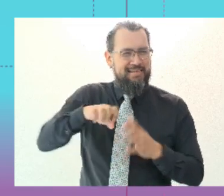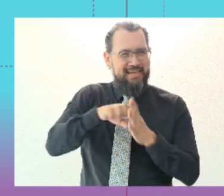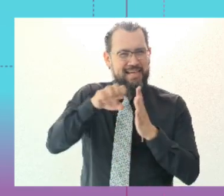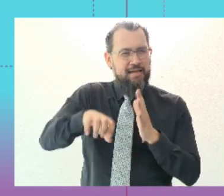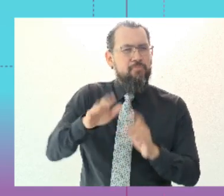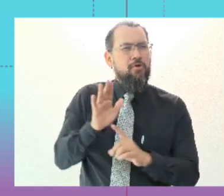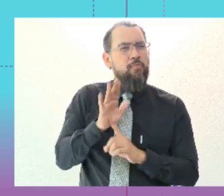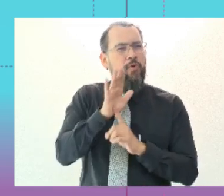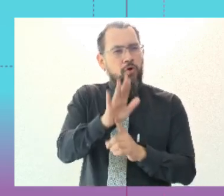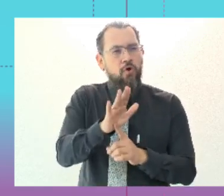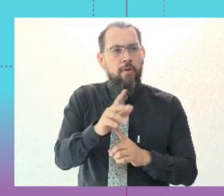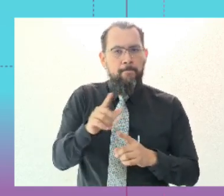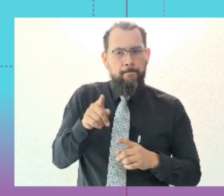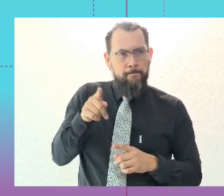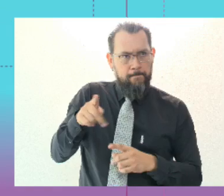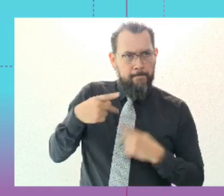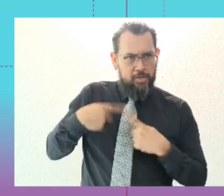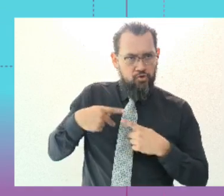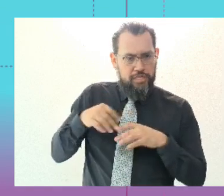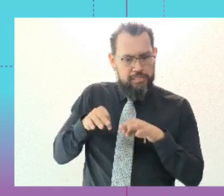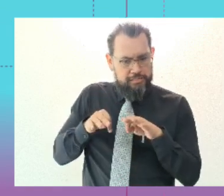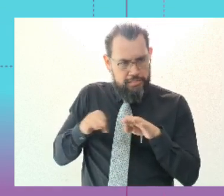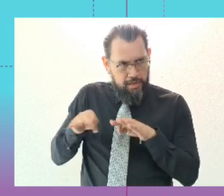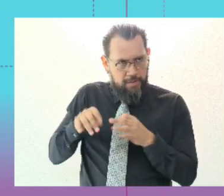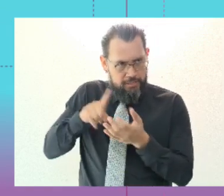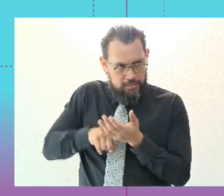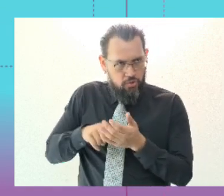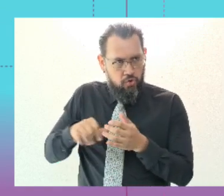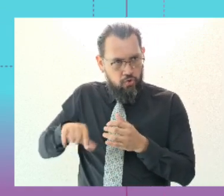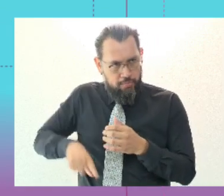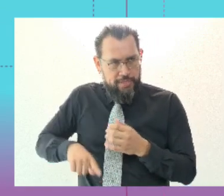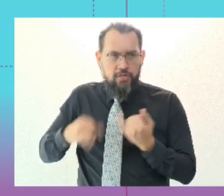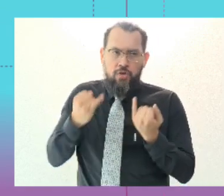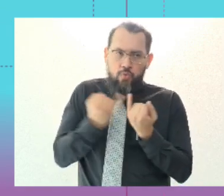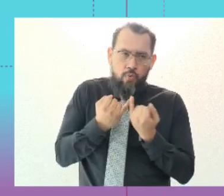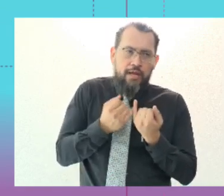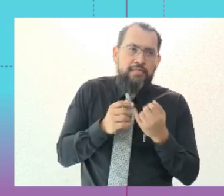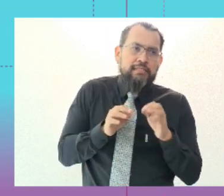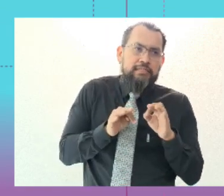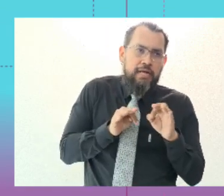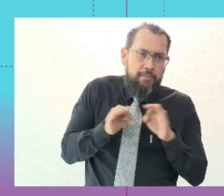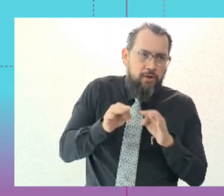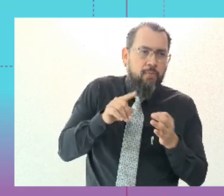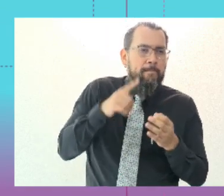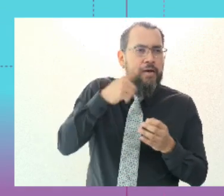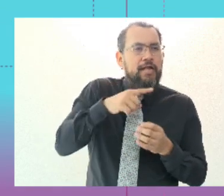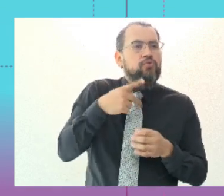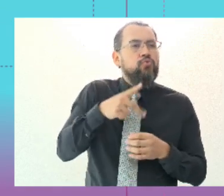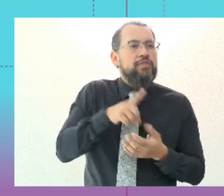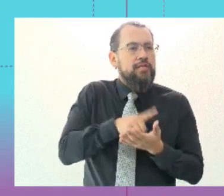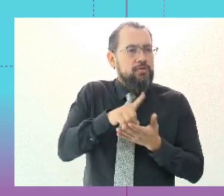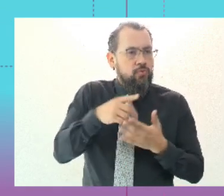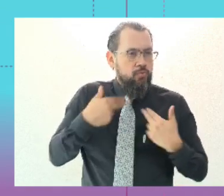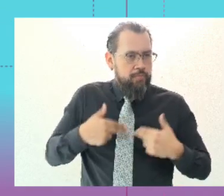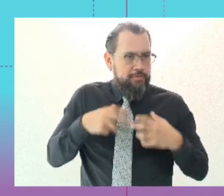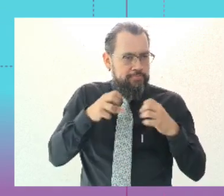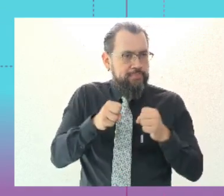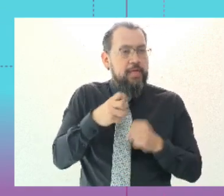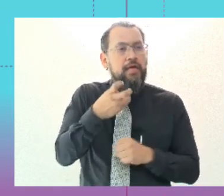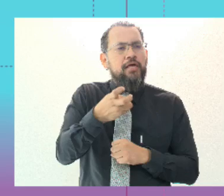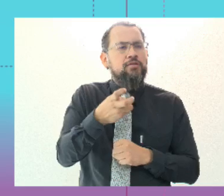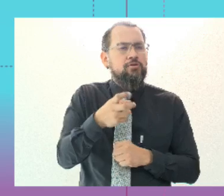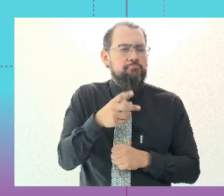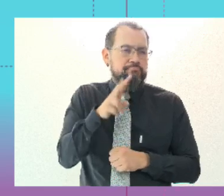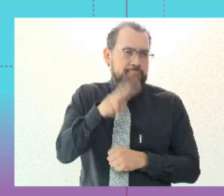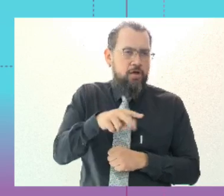formas, al ejercer atribuciones y al ejercer derechos humanos. Entonces, pues muchas gracias. Es algo como de corresponsabilidad